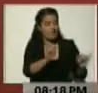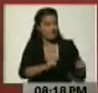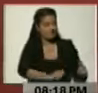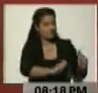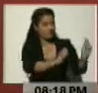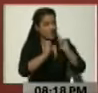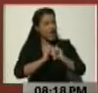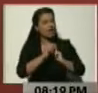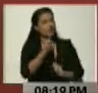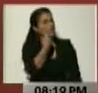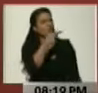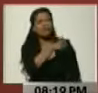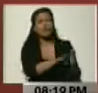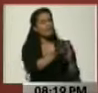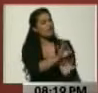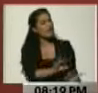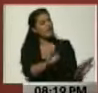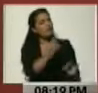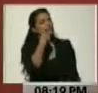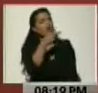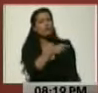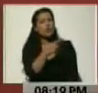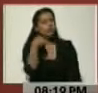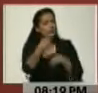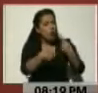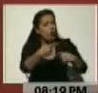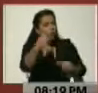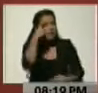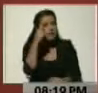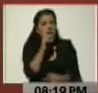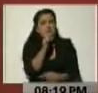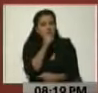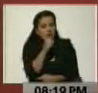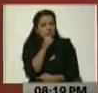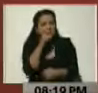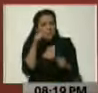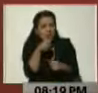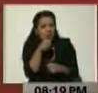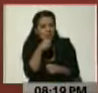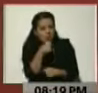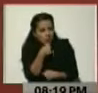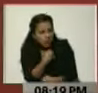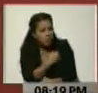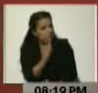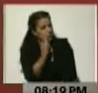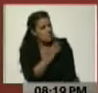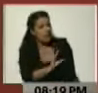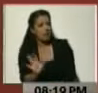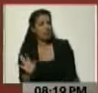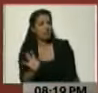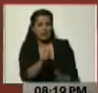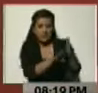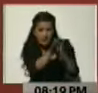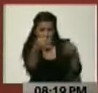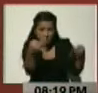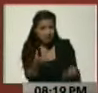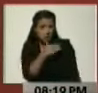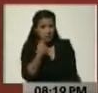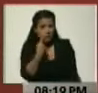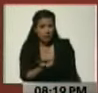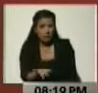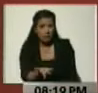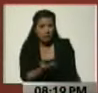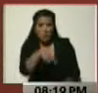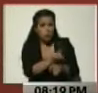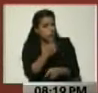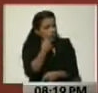es tu vejez, pero más nada, más nada. Les lamentamos el